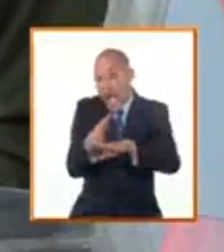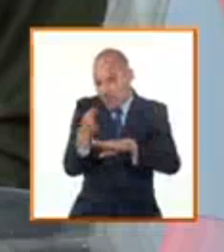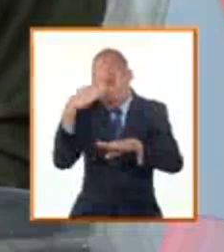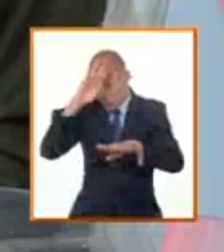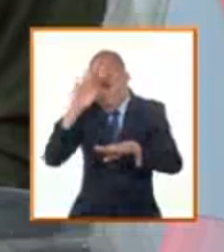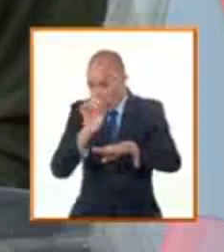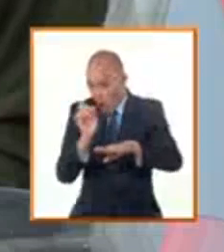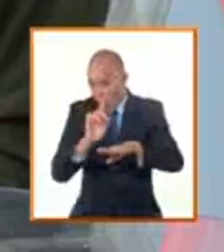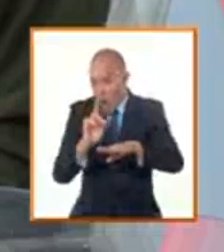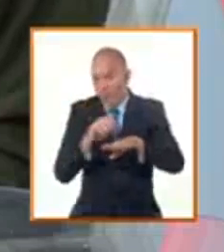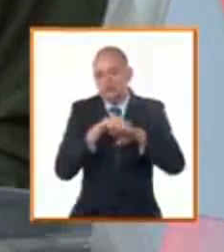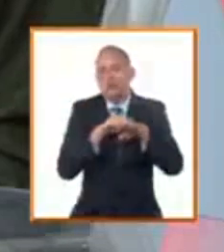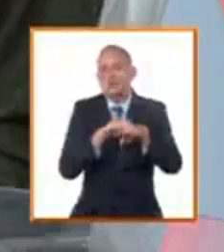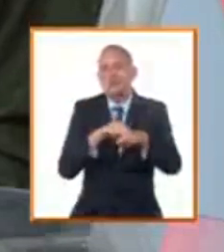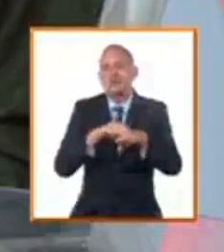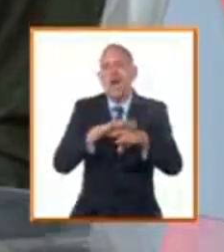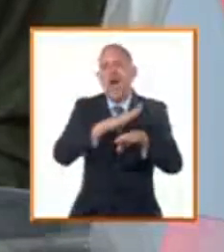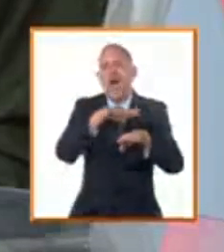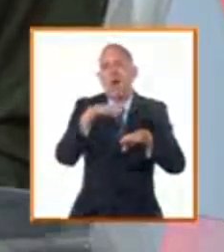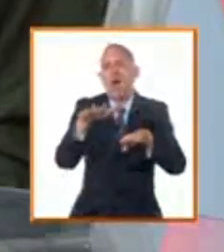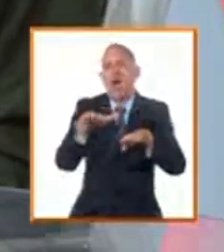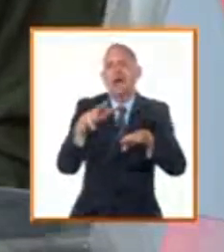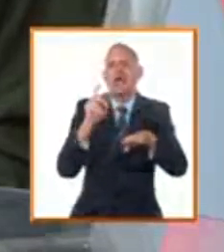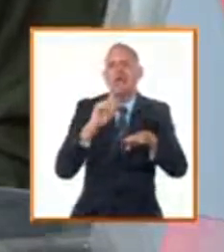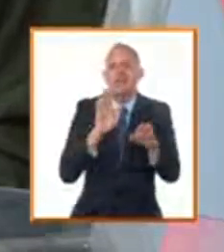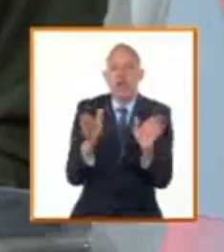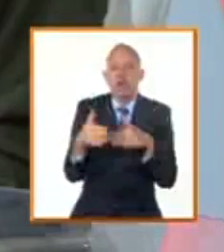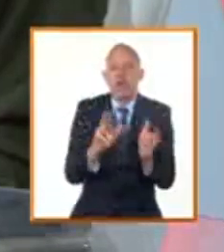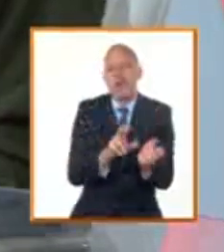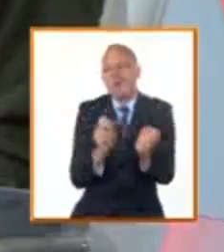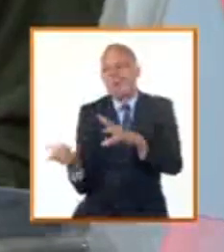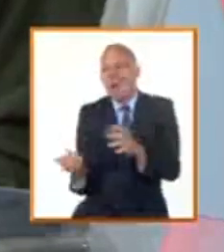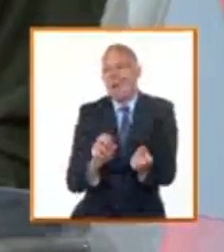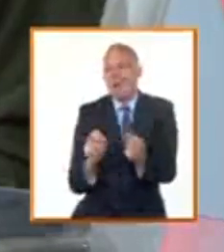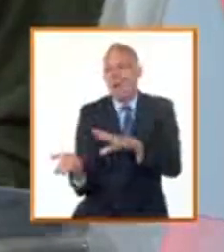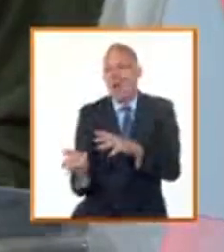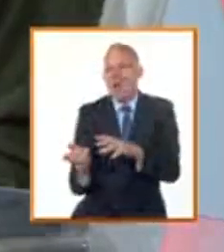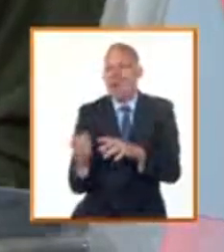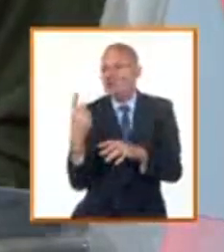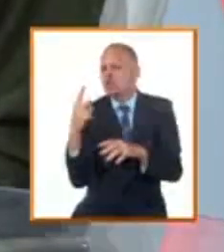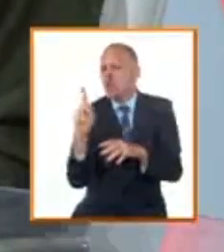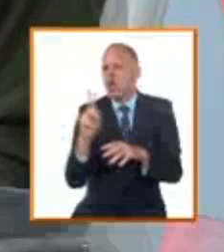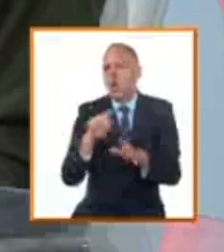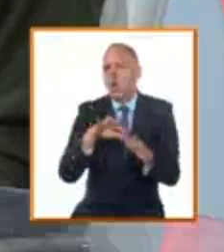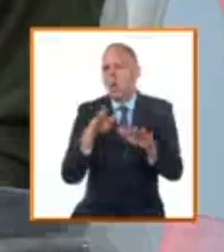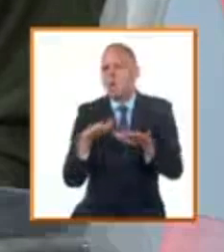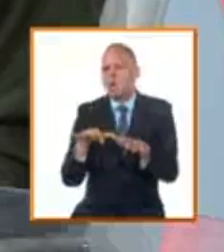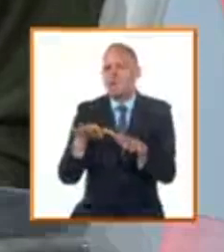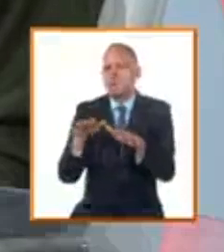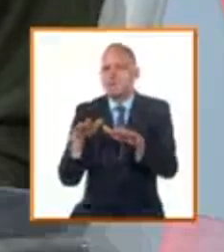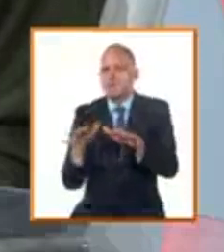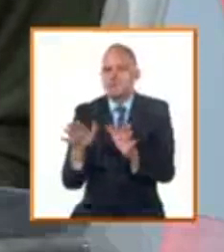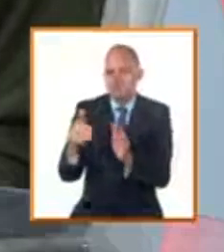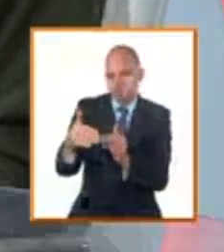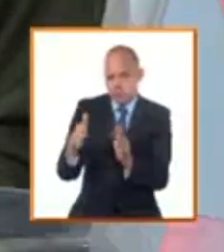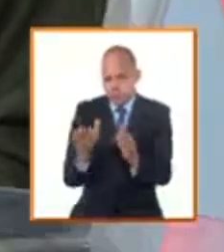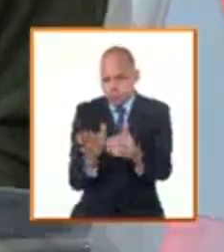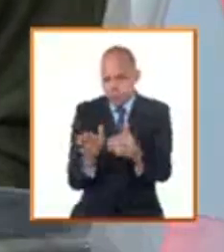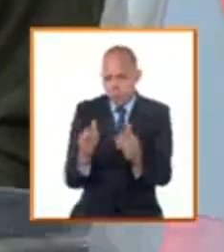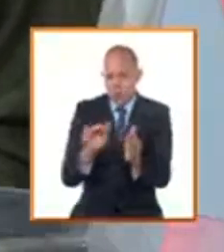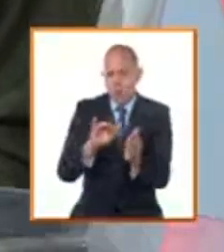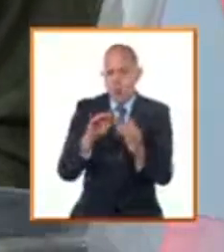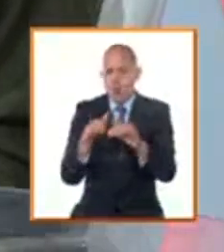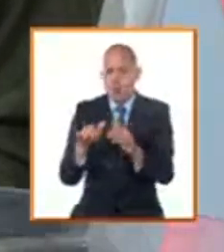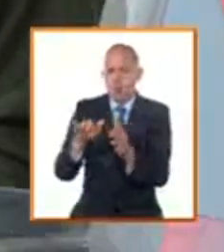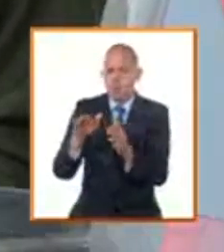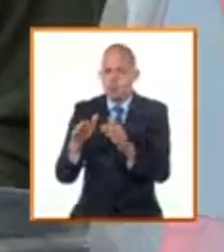se elaboró un plan de reforzamiento para la prevención y enfrentamiento en La Habana, dirigido en lo fundamental a